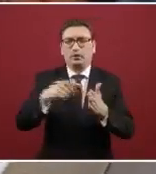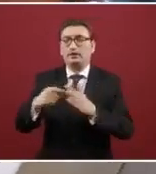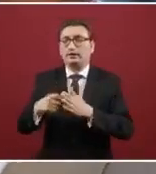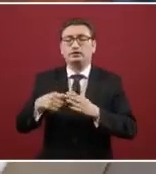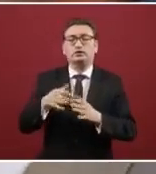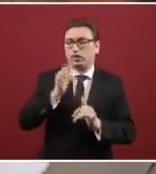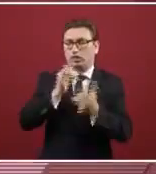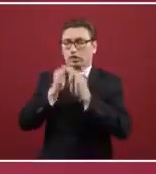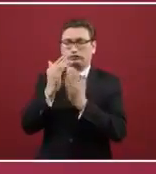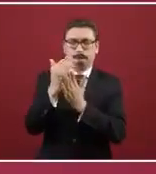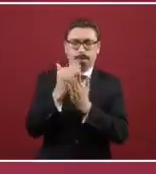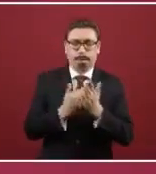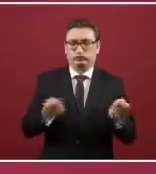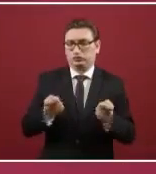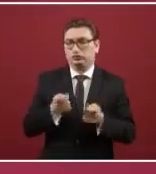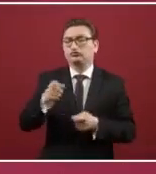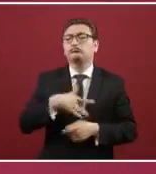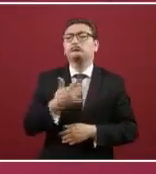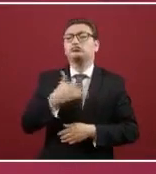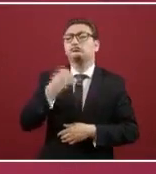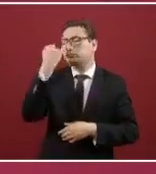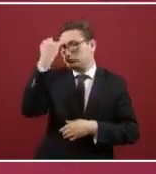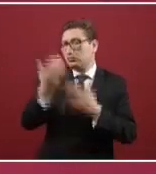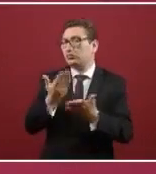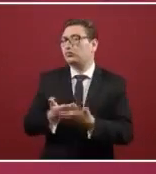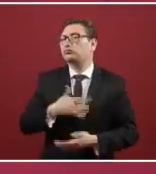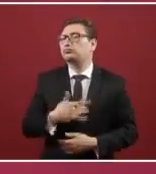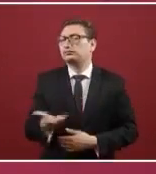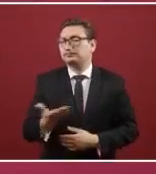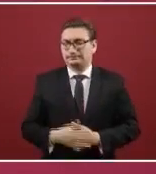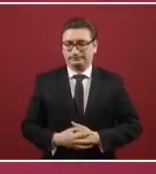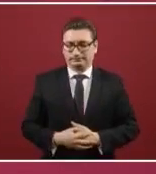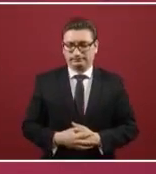alcohol. ¿Qué piensa de esta iniciativa? Gracias. Pues